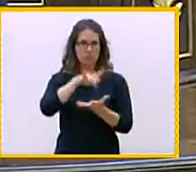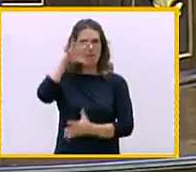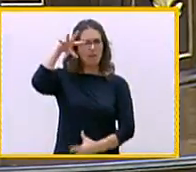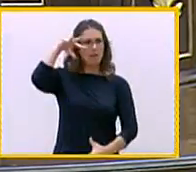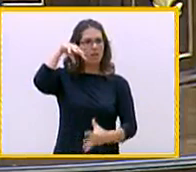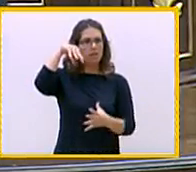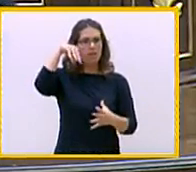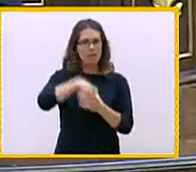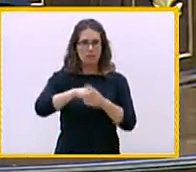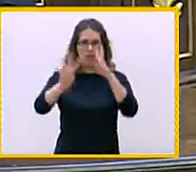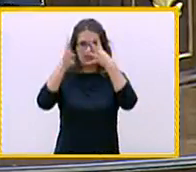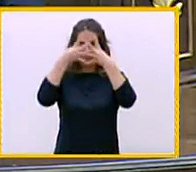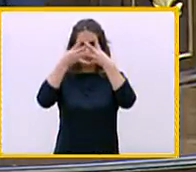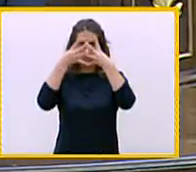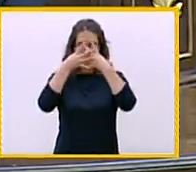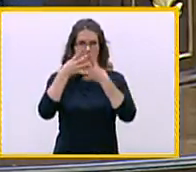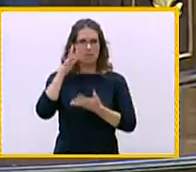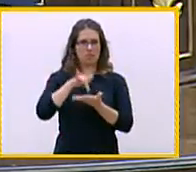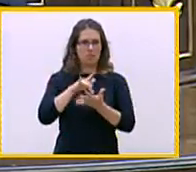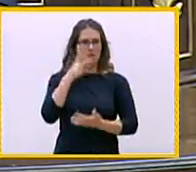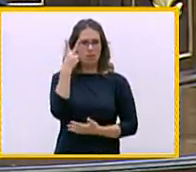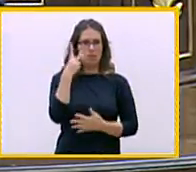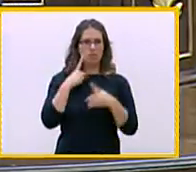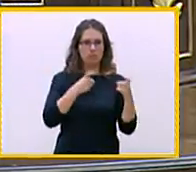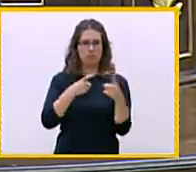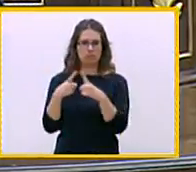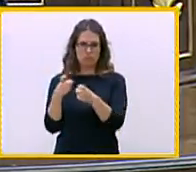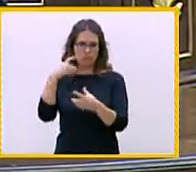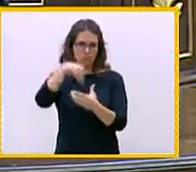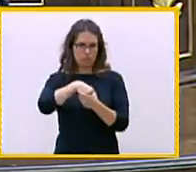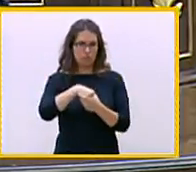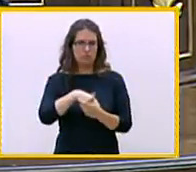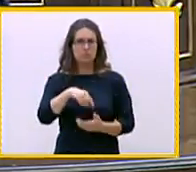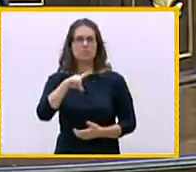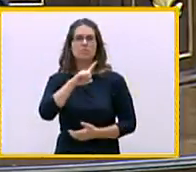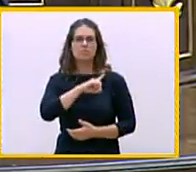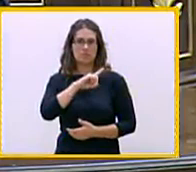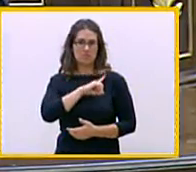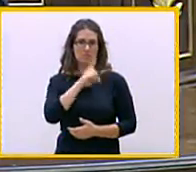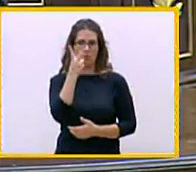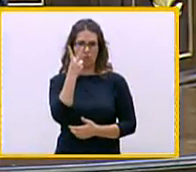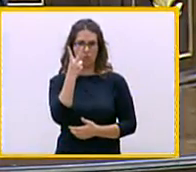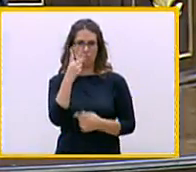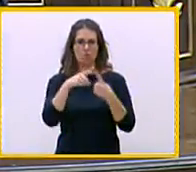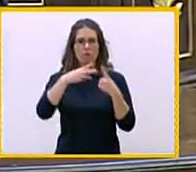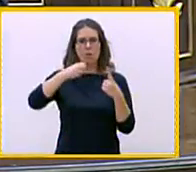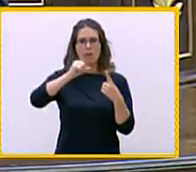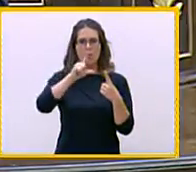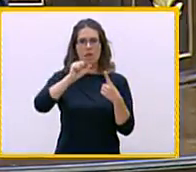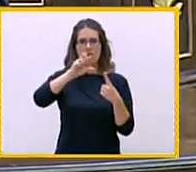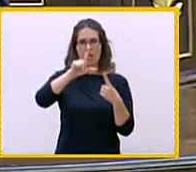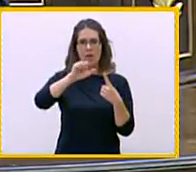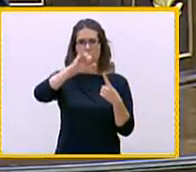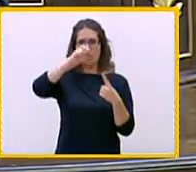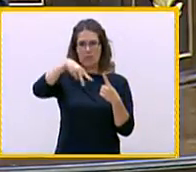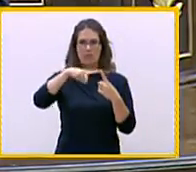españolas. Como consecuencia de ellos han perdido la vida el sargento Manuel Argudín Perrino y la